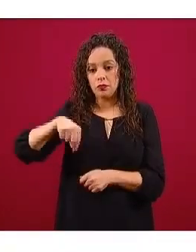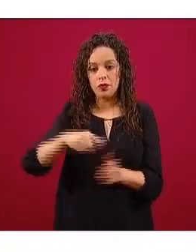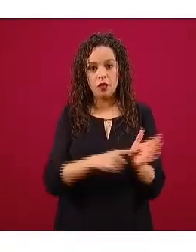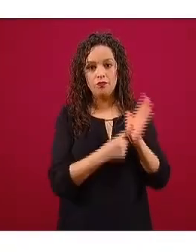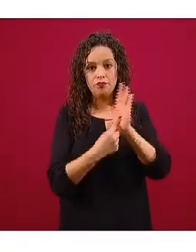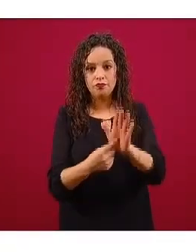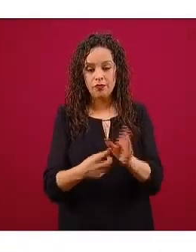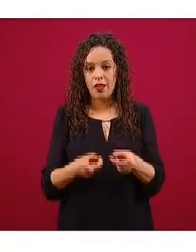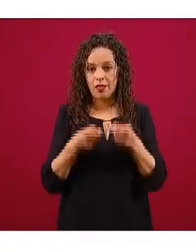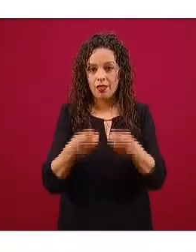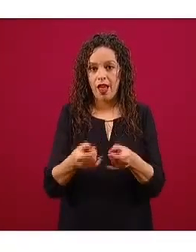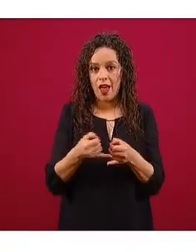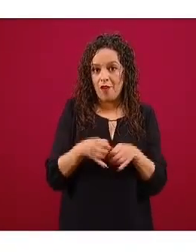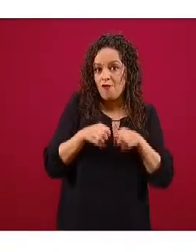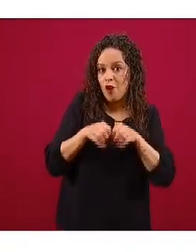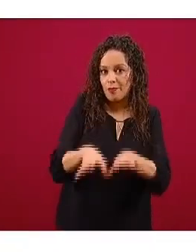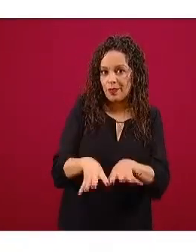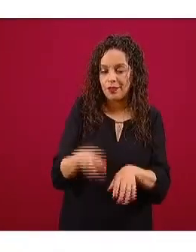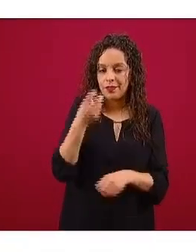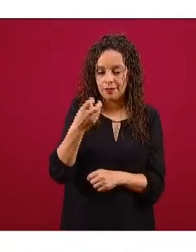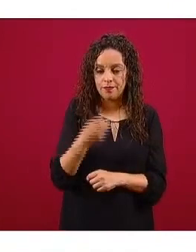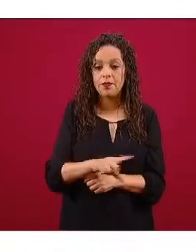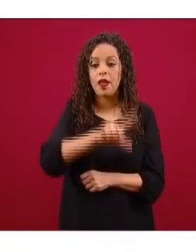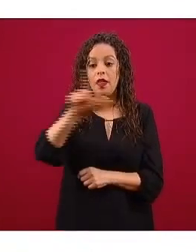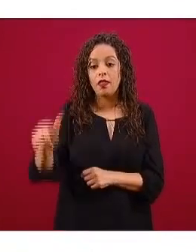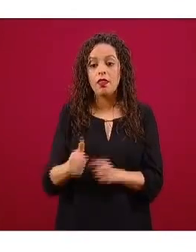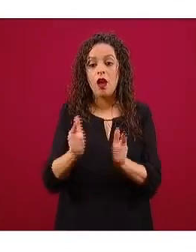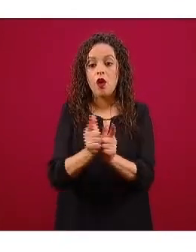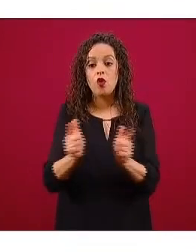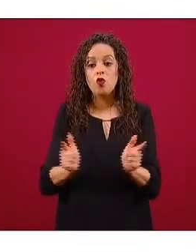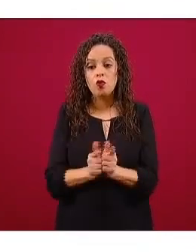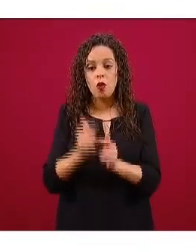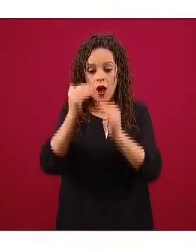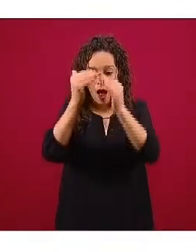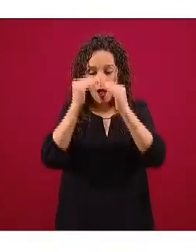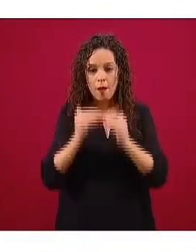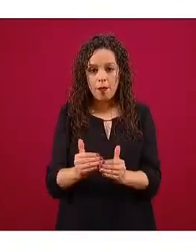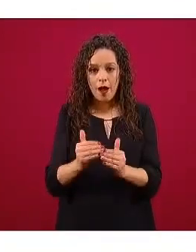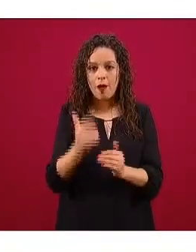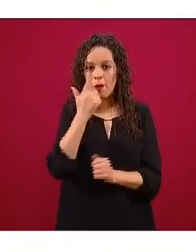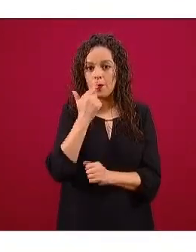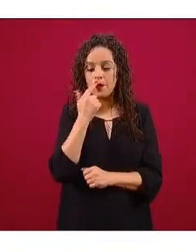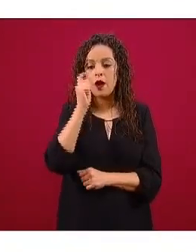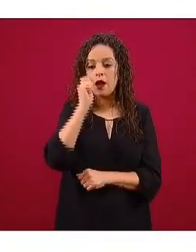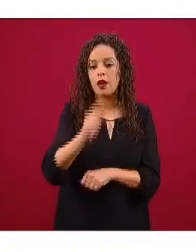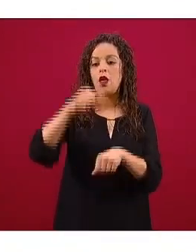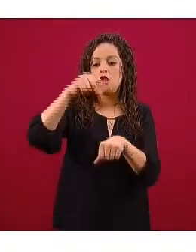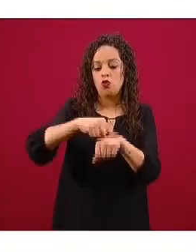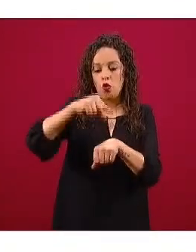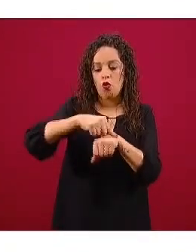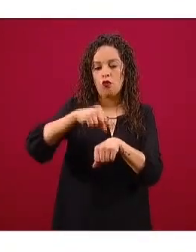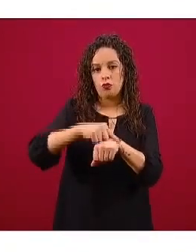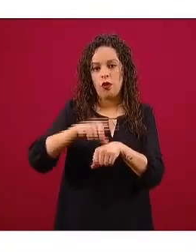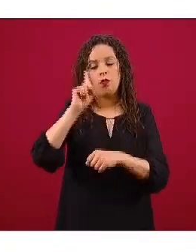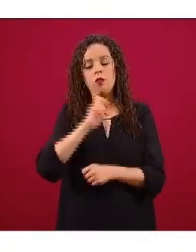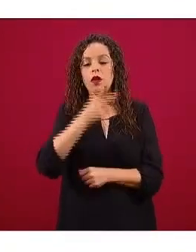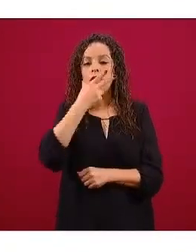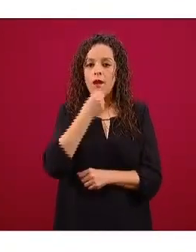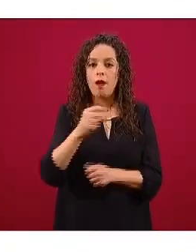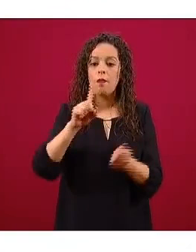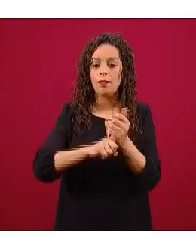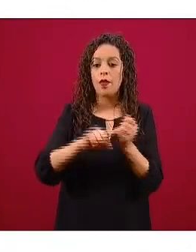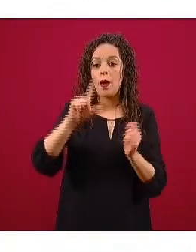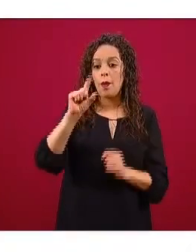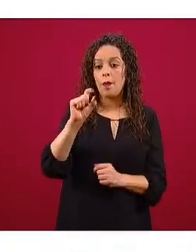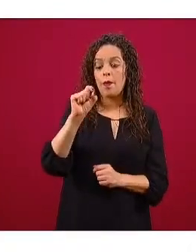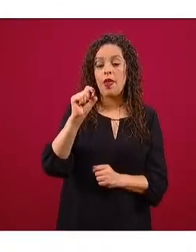información. Lo siguen a este grupo las médicas, los médicos con un 29%, una variación mínima